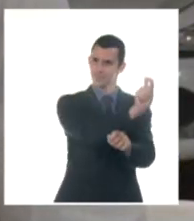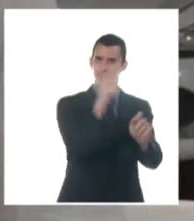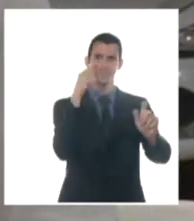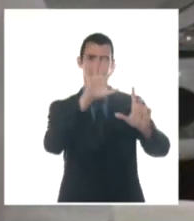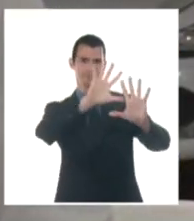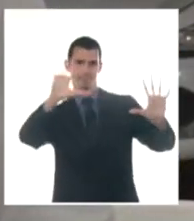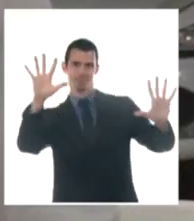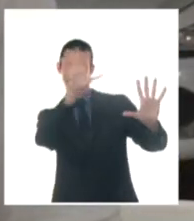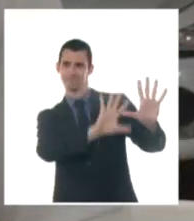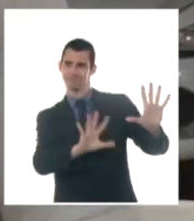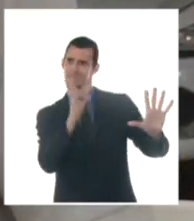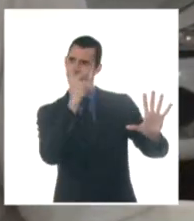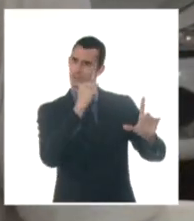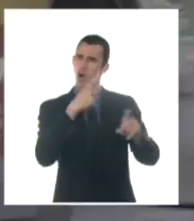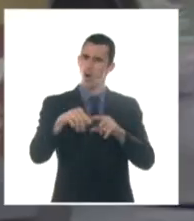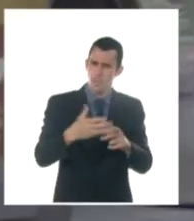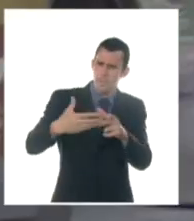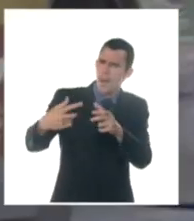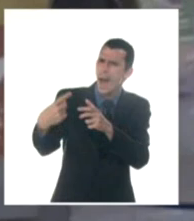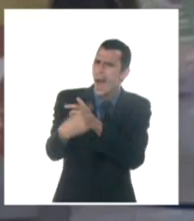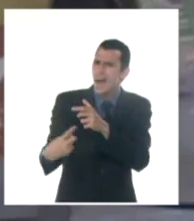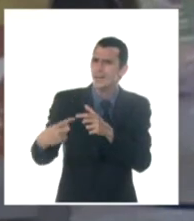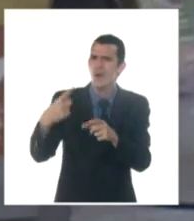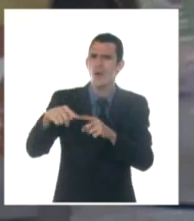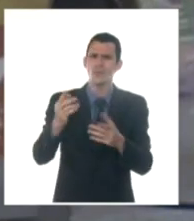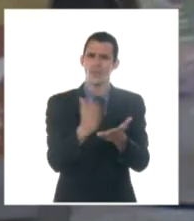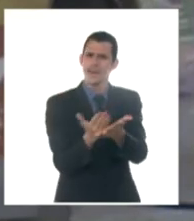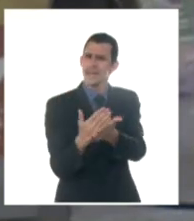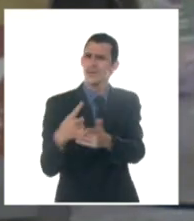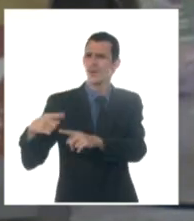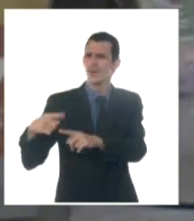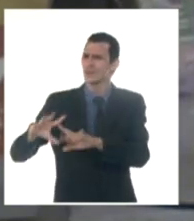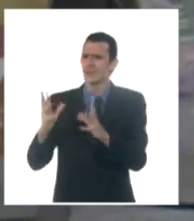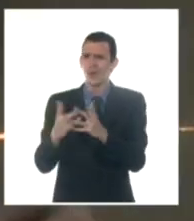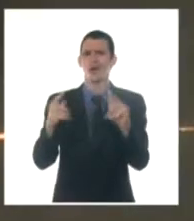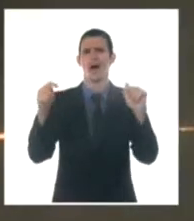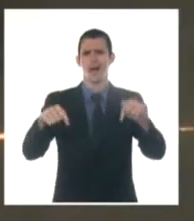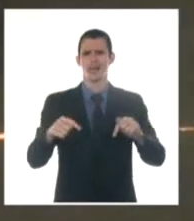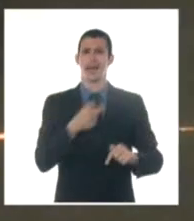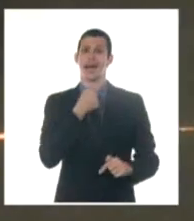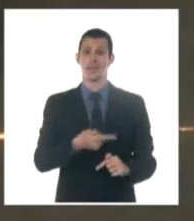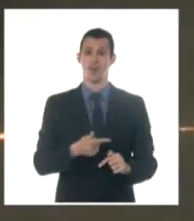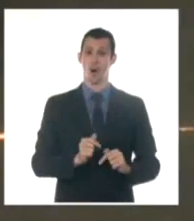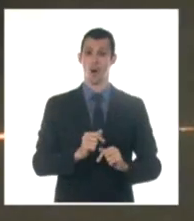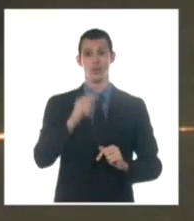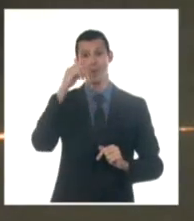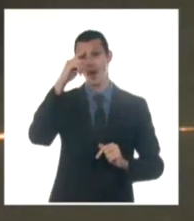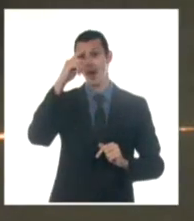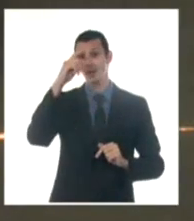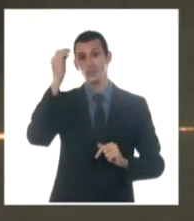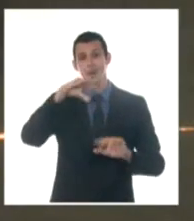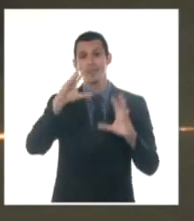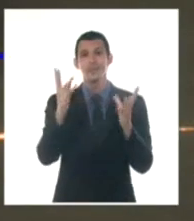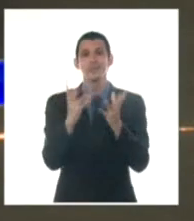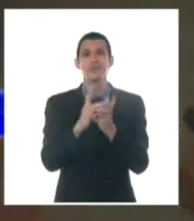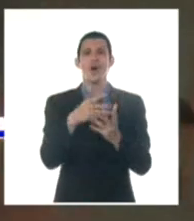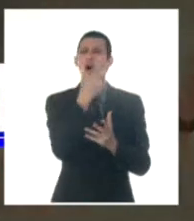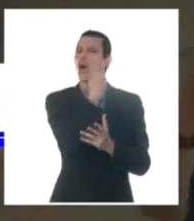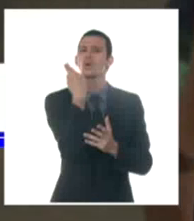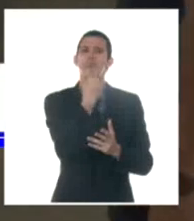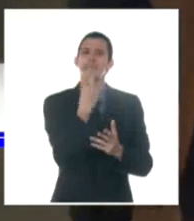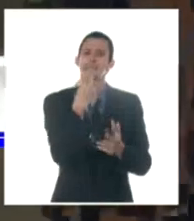traemos discografía, por supuesto, literatura. Un libro que no puede faltar, que es La Edad de Oro. Prelasa se encarga de comercializar